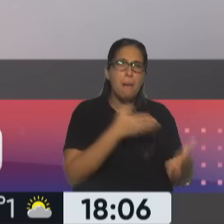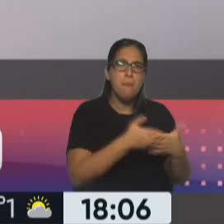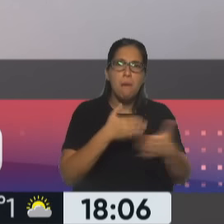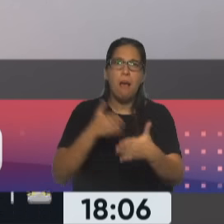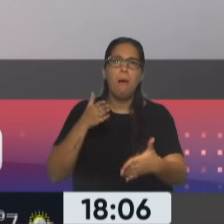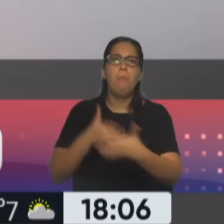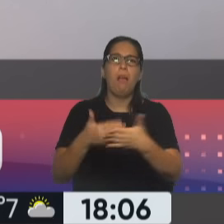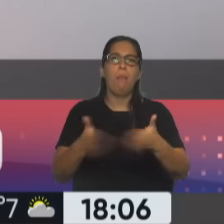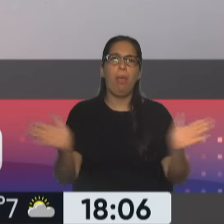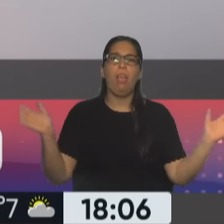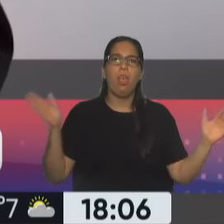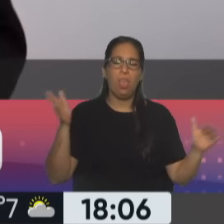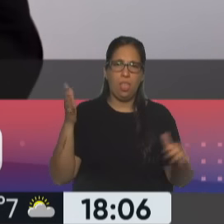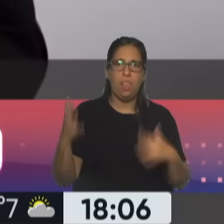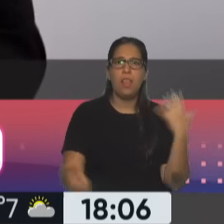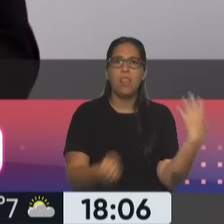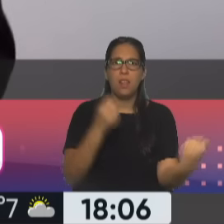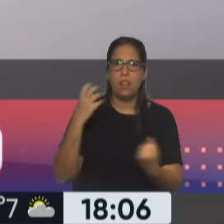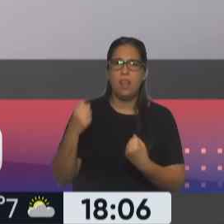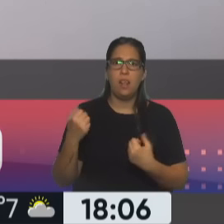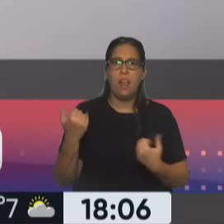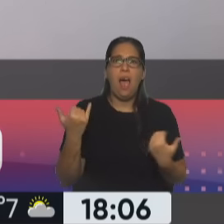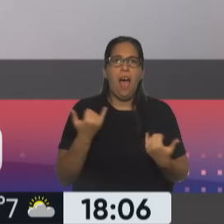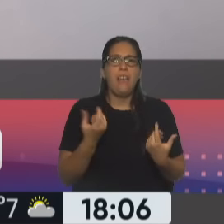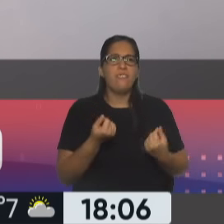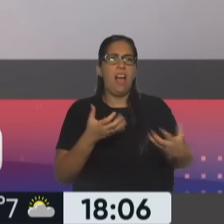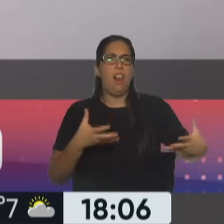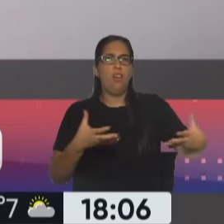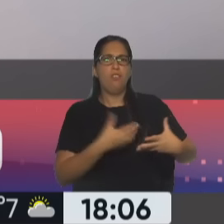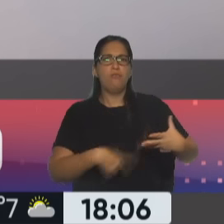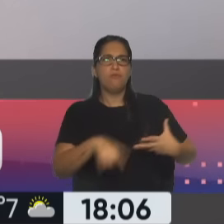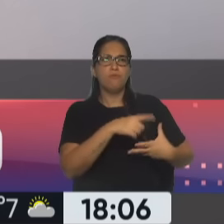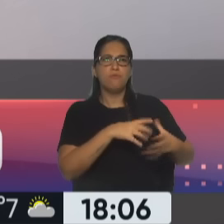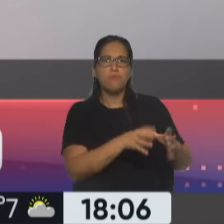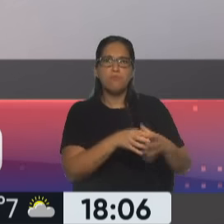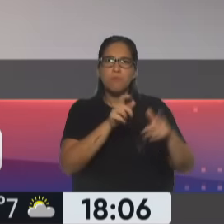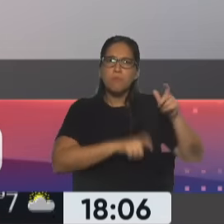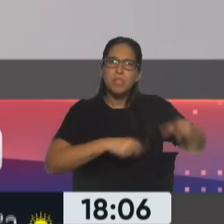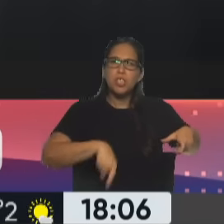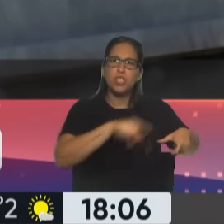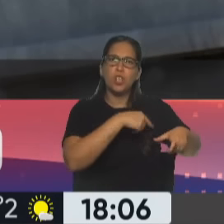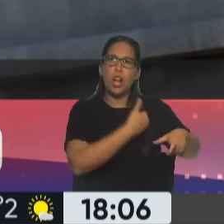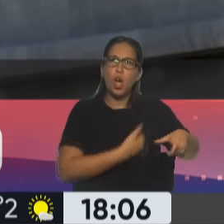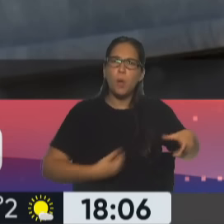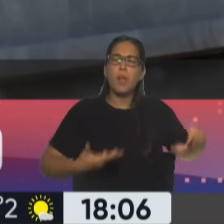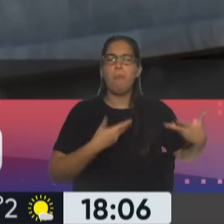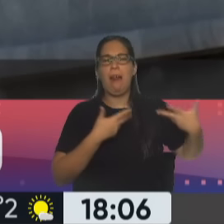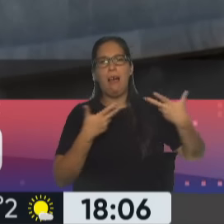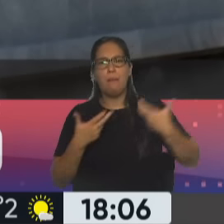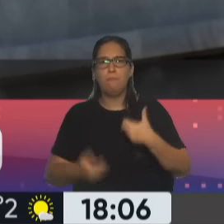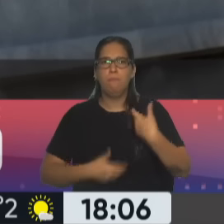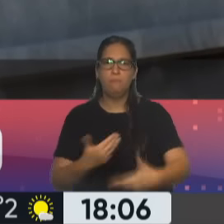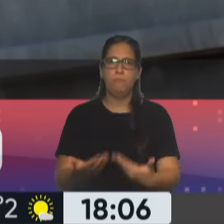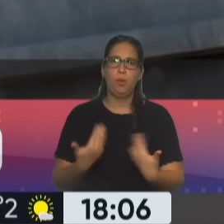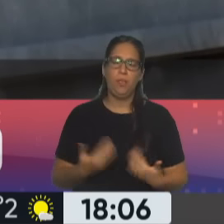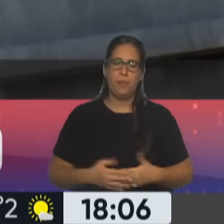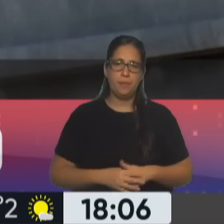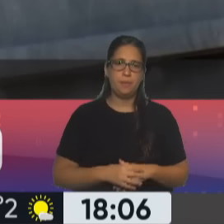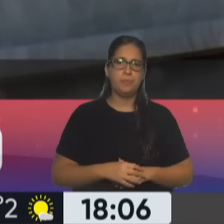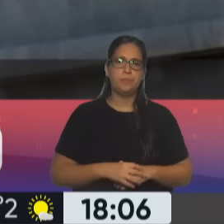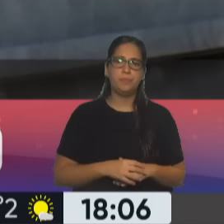hay valor en un grupo de instituciones, de personas y de gobiernos del mundo para apoyar. Por estas